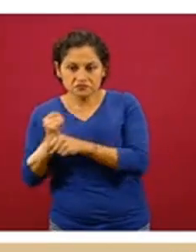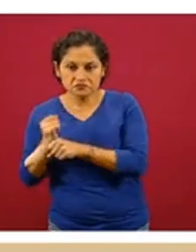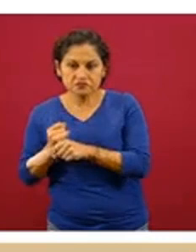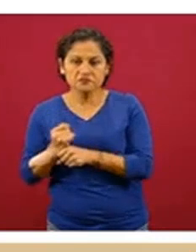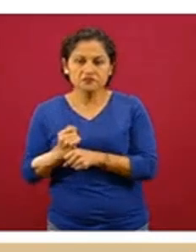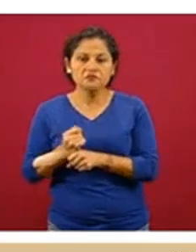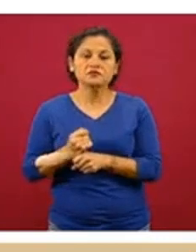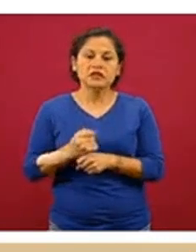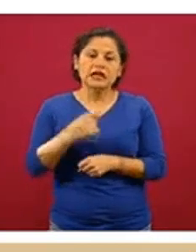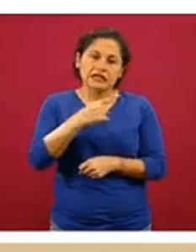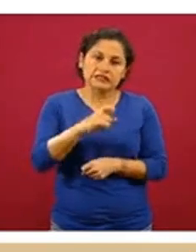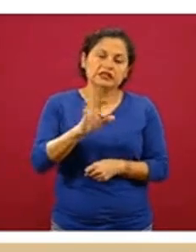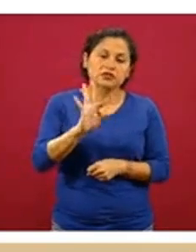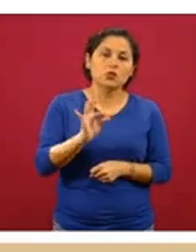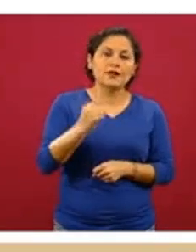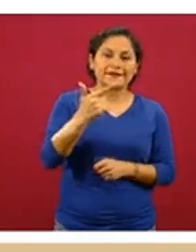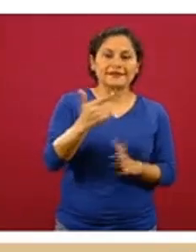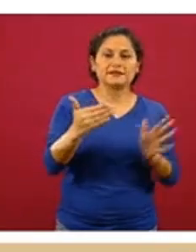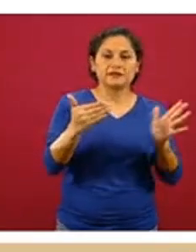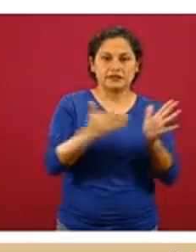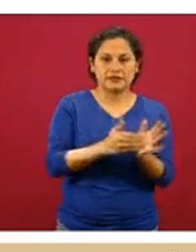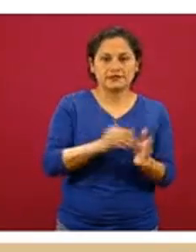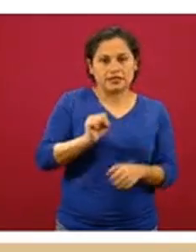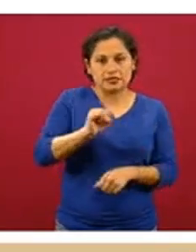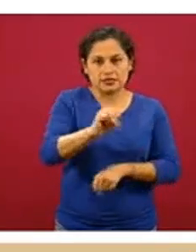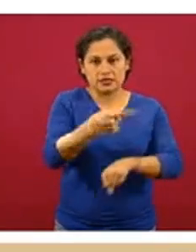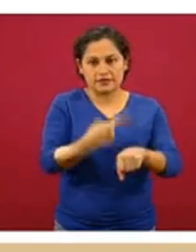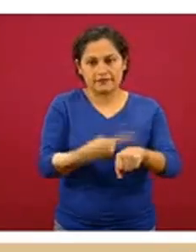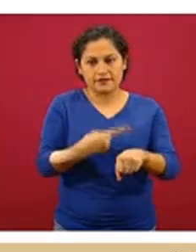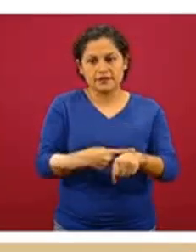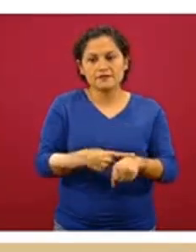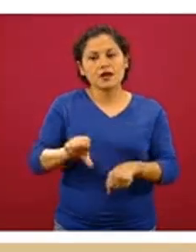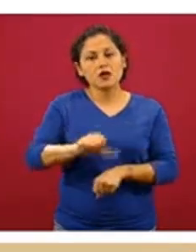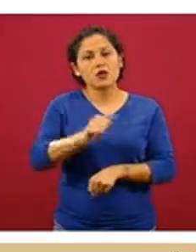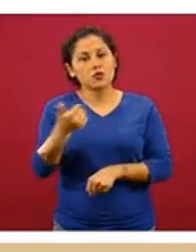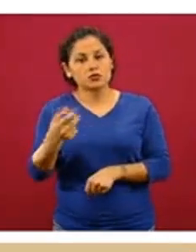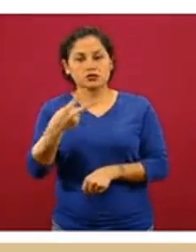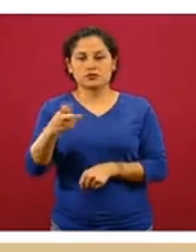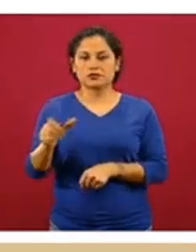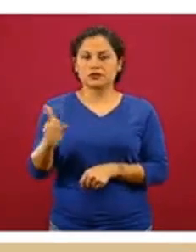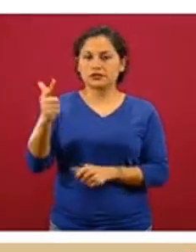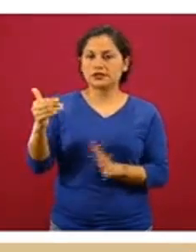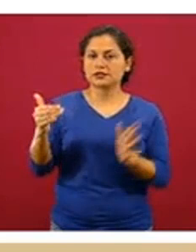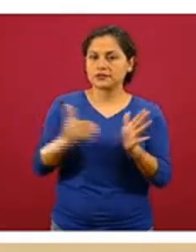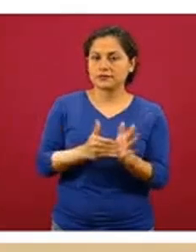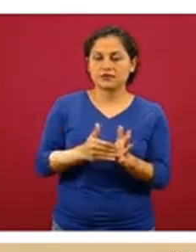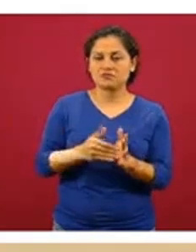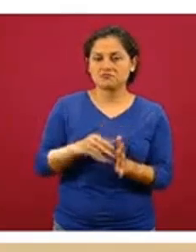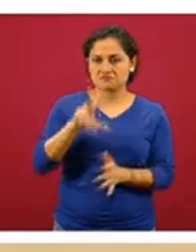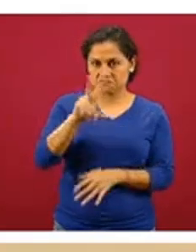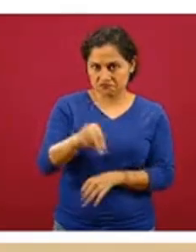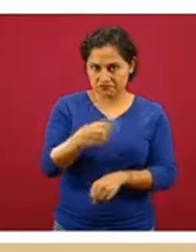147.000, redondeando, positivas o 207.000 negativas. La siguiente.